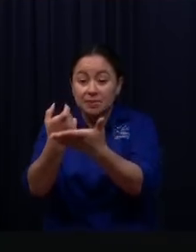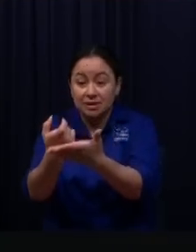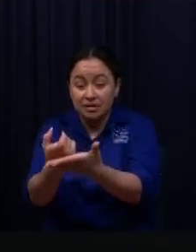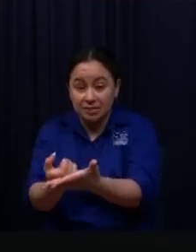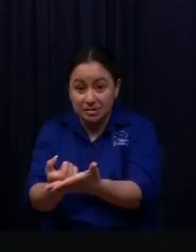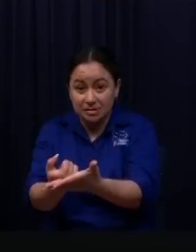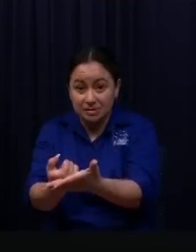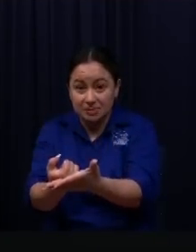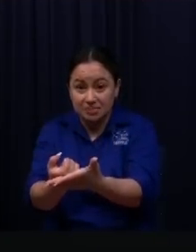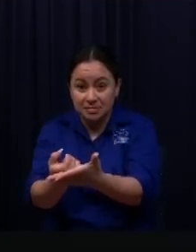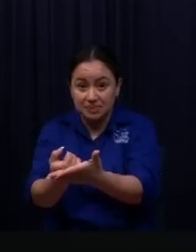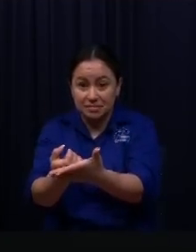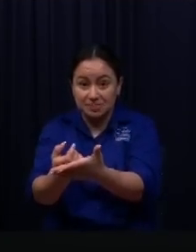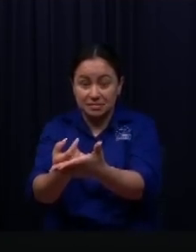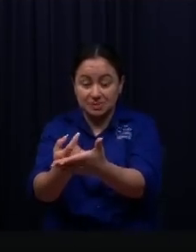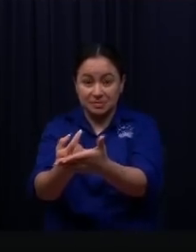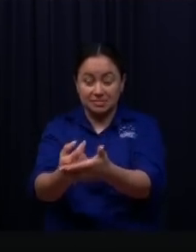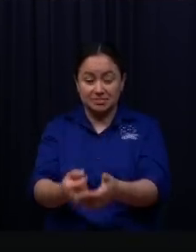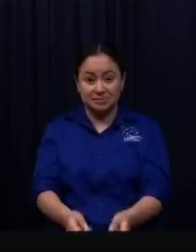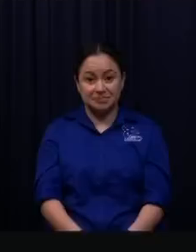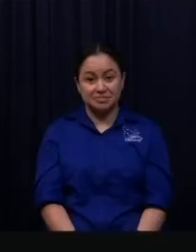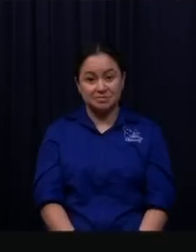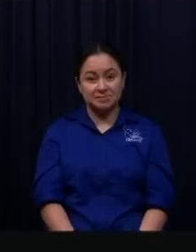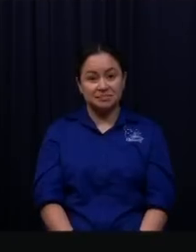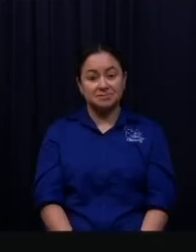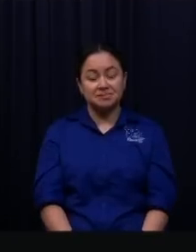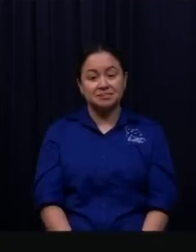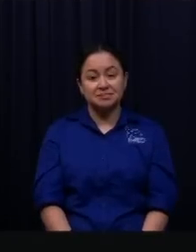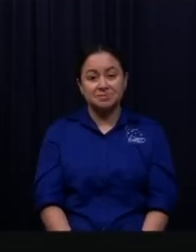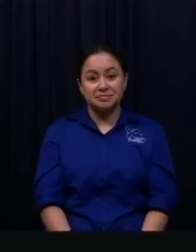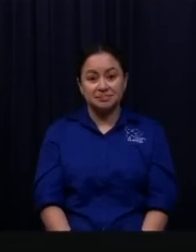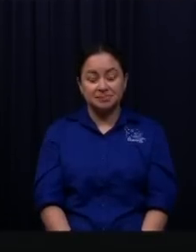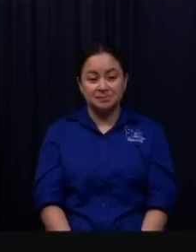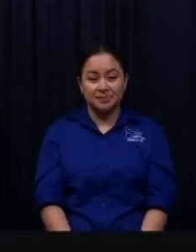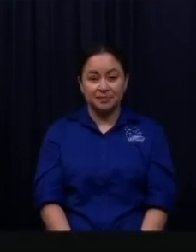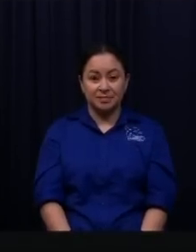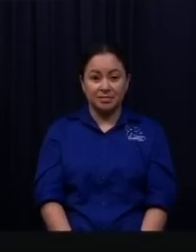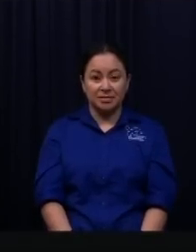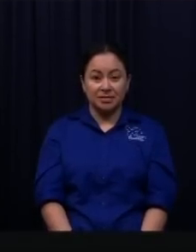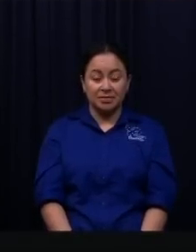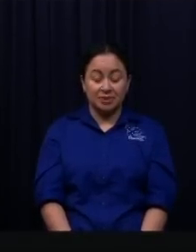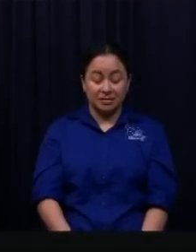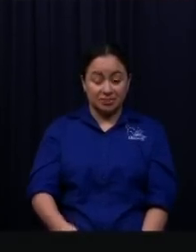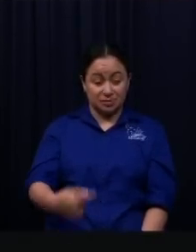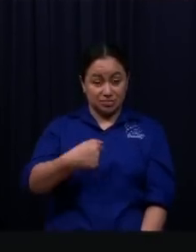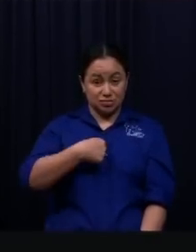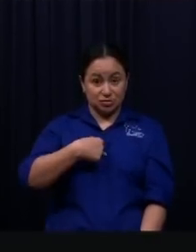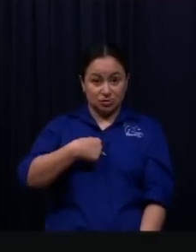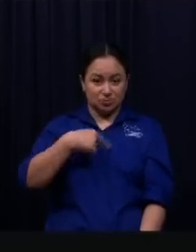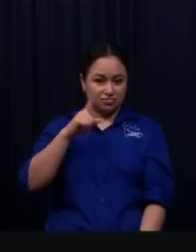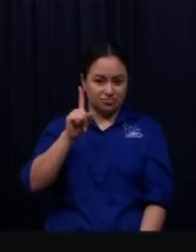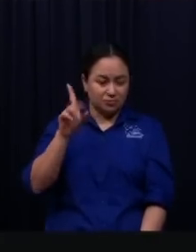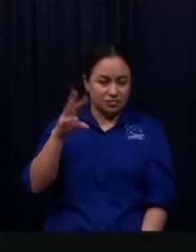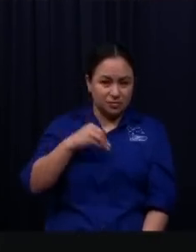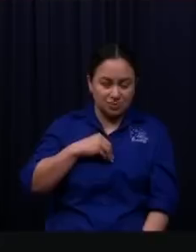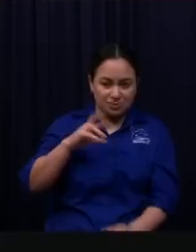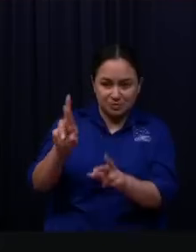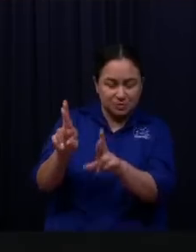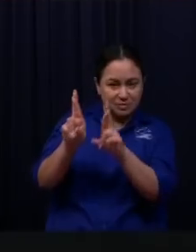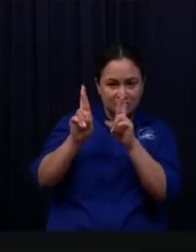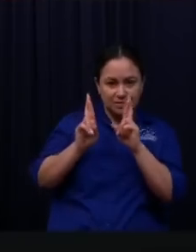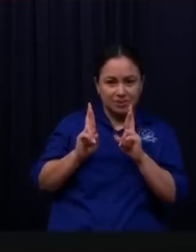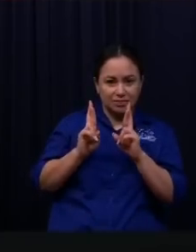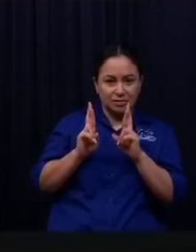Sergio, yo le cambiaría de apellido inmediatamente a esa herencia, ¿va? Pero yo se averiguaría.